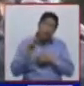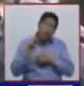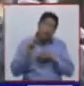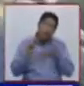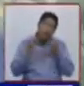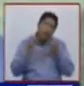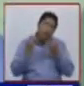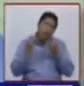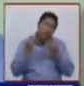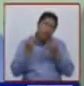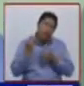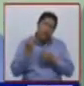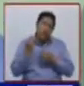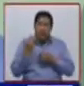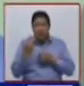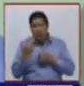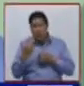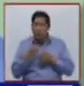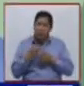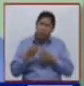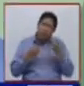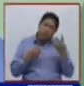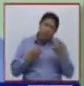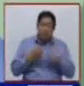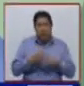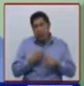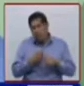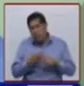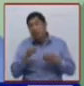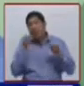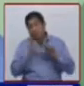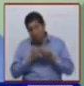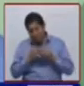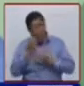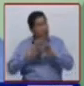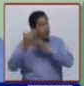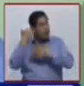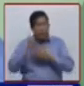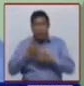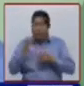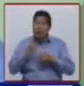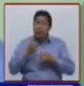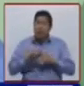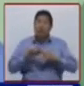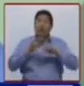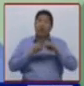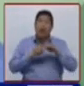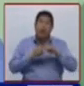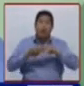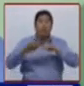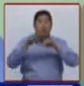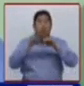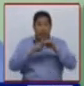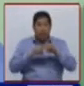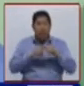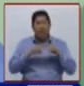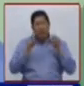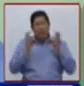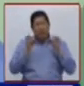como 3 a 4 veces más respecto a los meses previos, ¿no? Y este para junio pues sigue incrementando, ¿no? Y característicamente